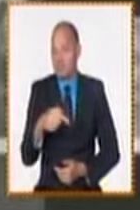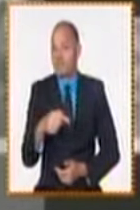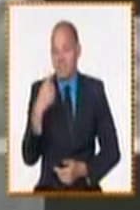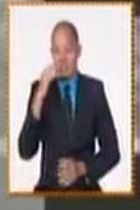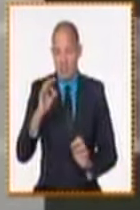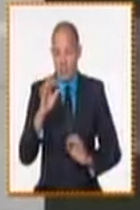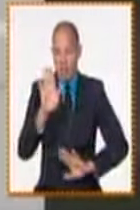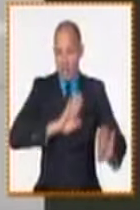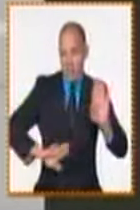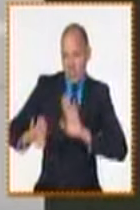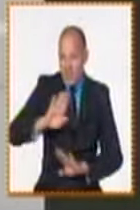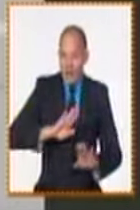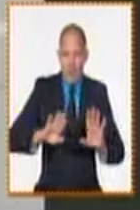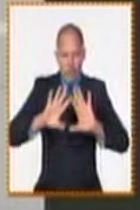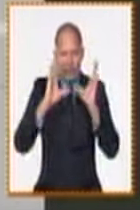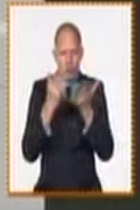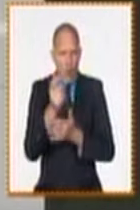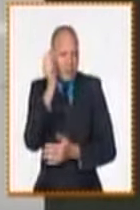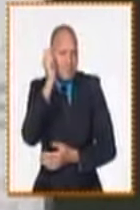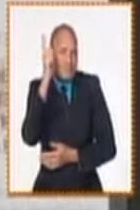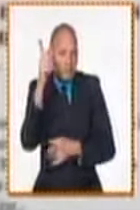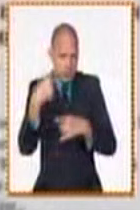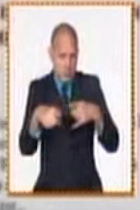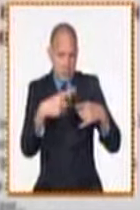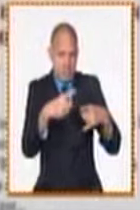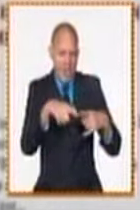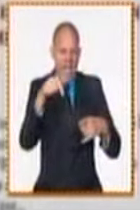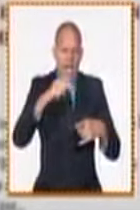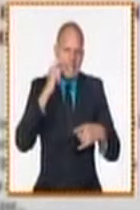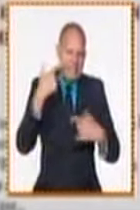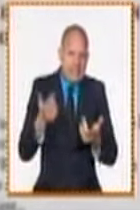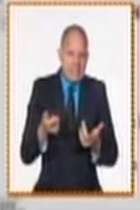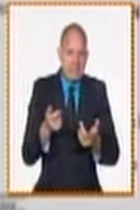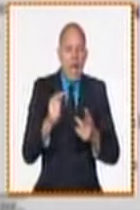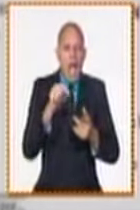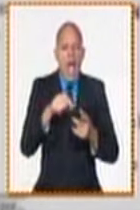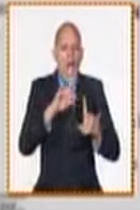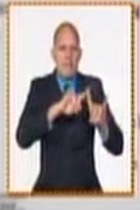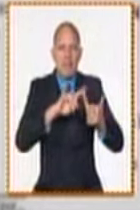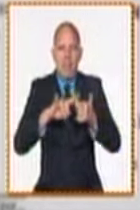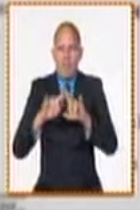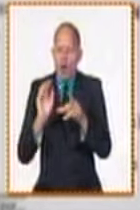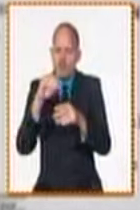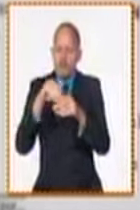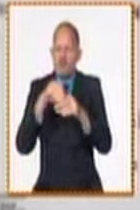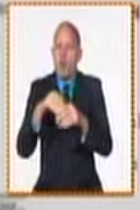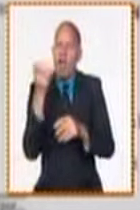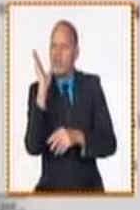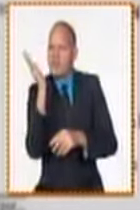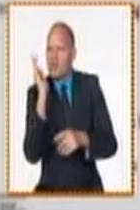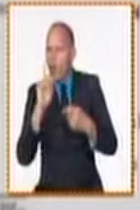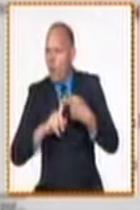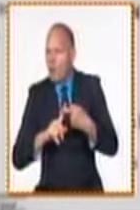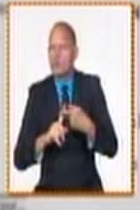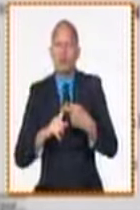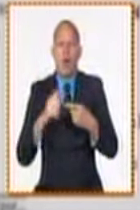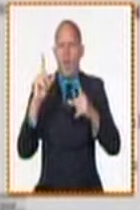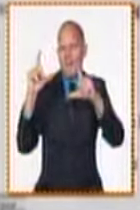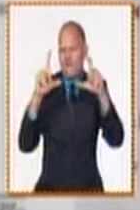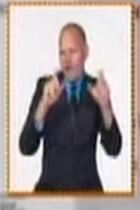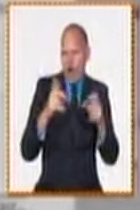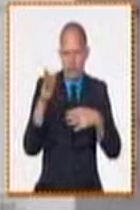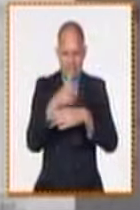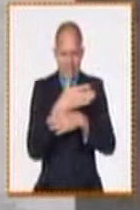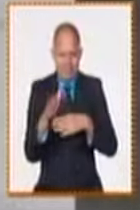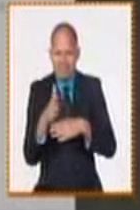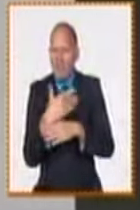vida, el pensamiento y la obra de Fidel Castro. Sus discursos, reflexiones y otros artículos. Una cronología de los más